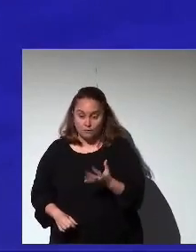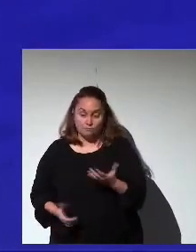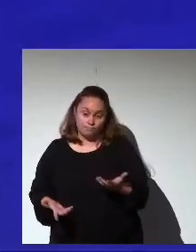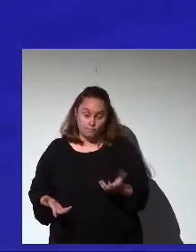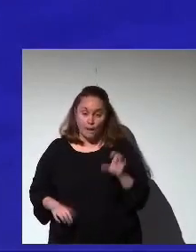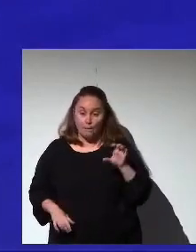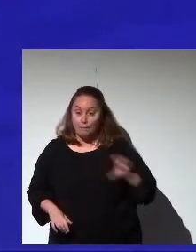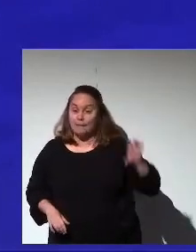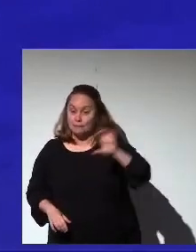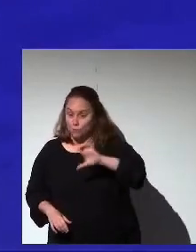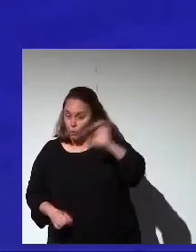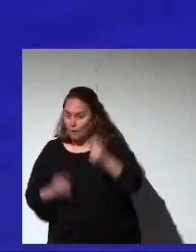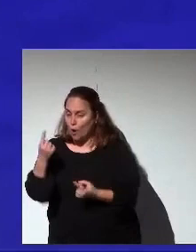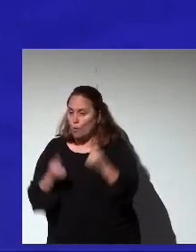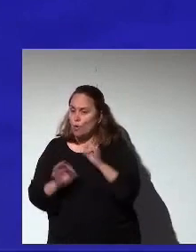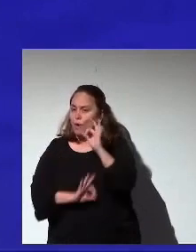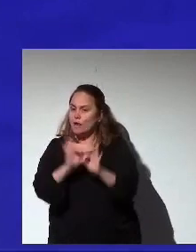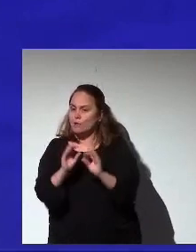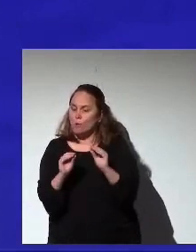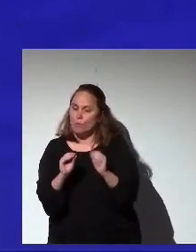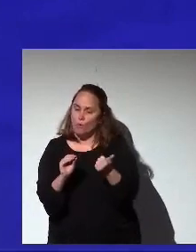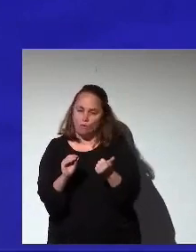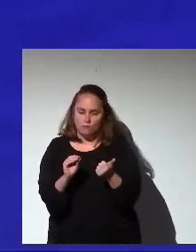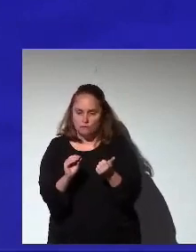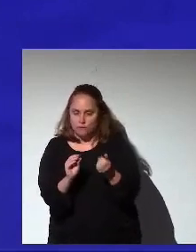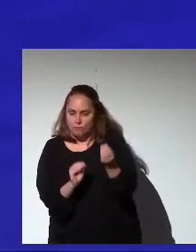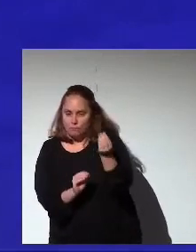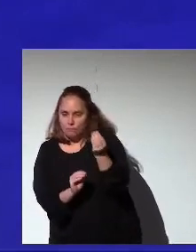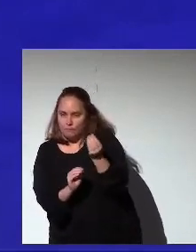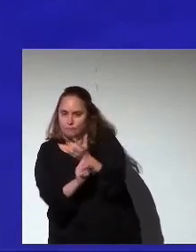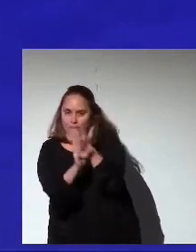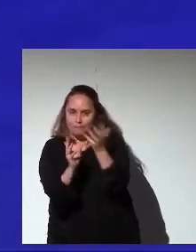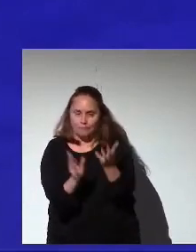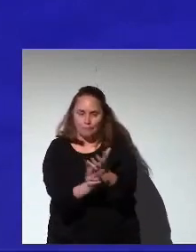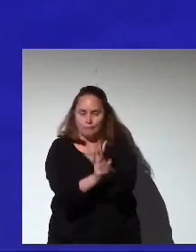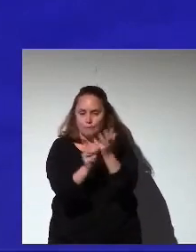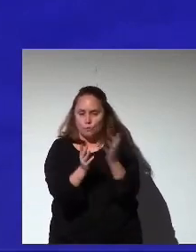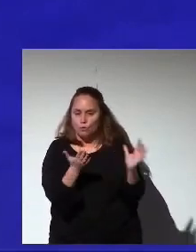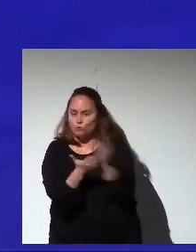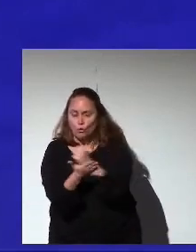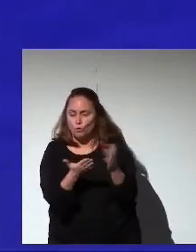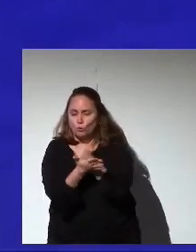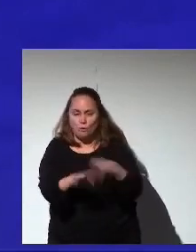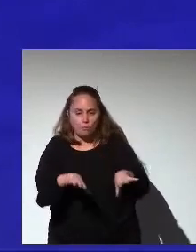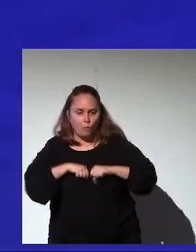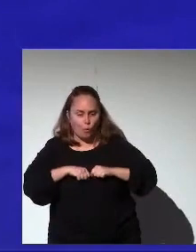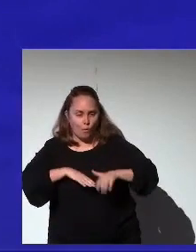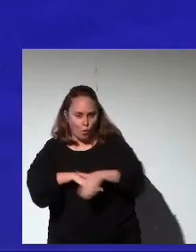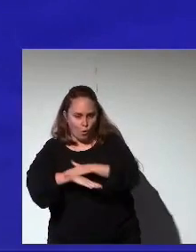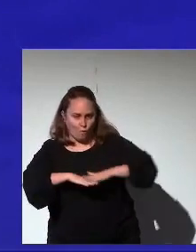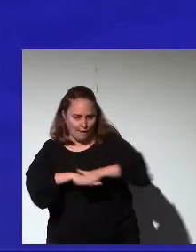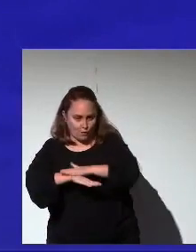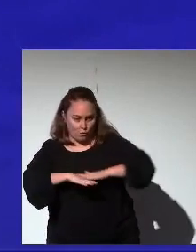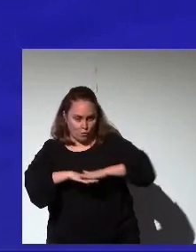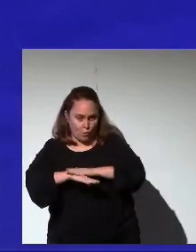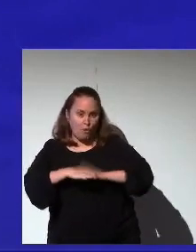países se tiene una organización muy jacobina en la cual, salvo grandes ciudades, todo es llevado a cabo por el Estado, o